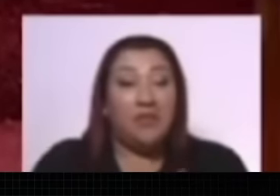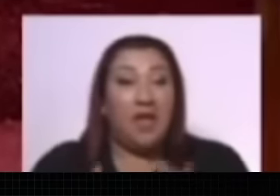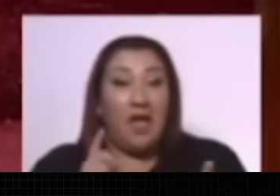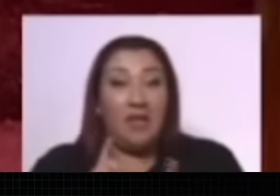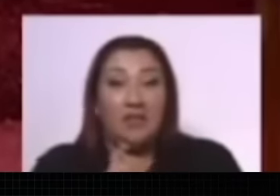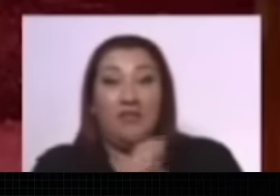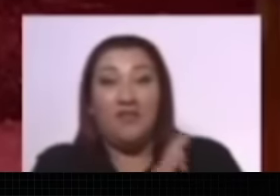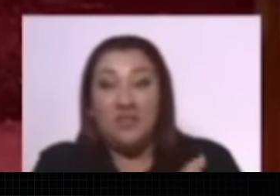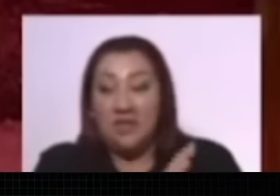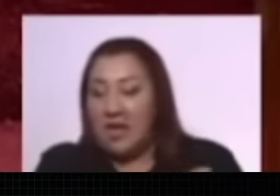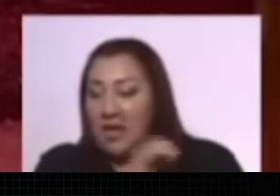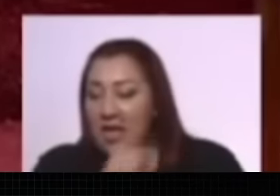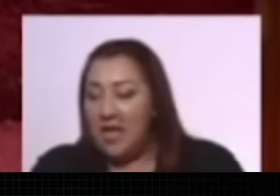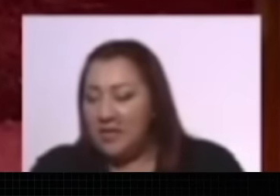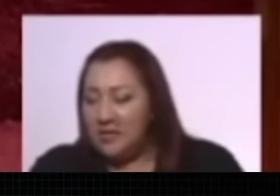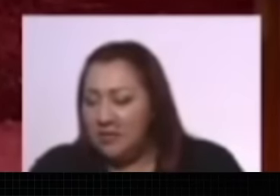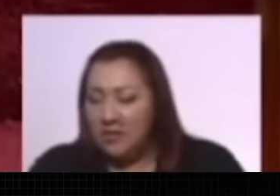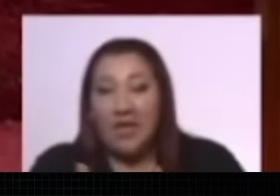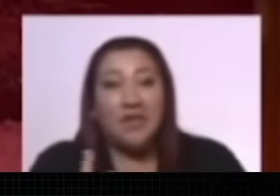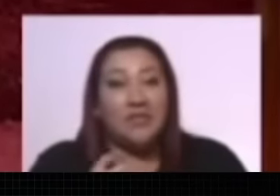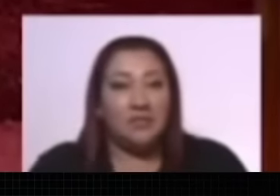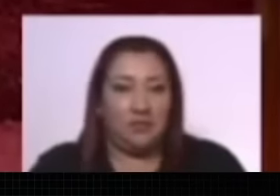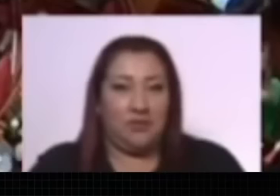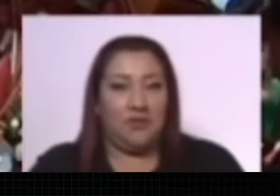Fiscalía de la Nación es recibir la denuncia.